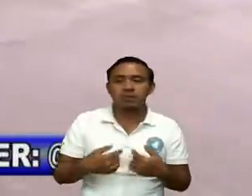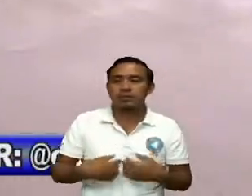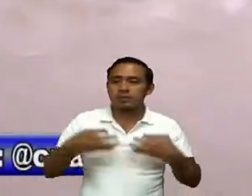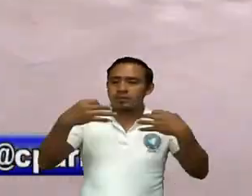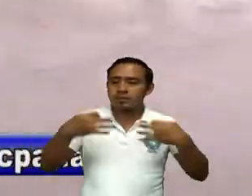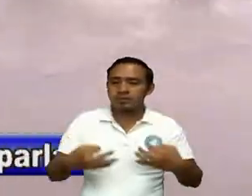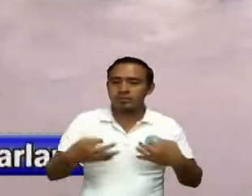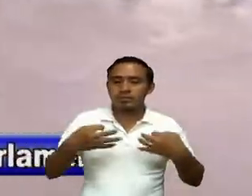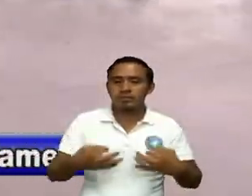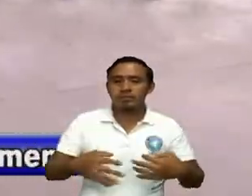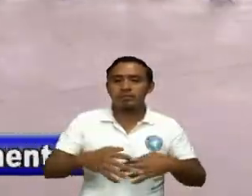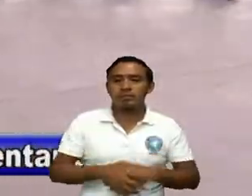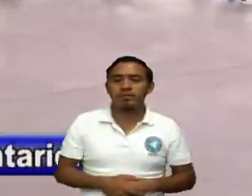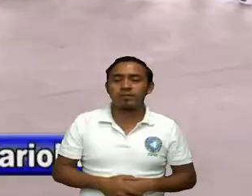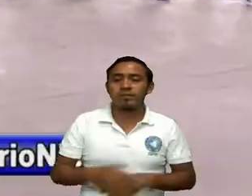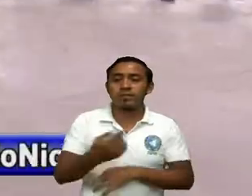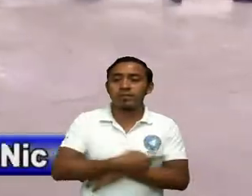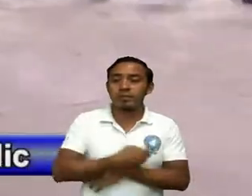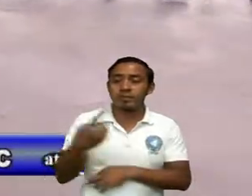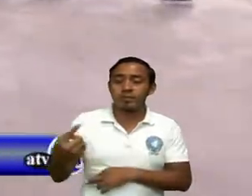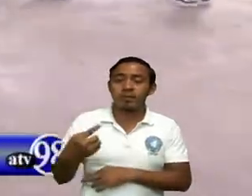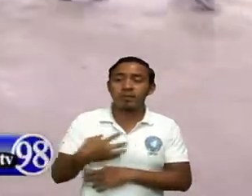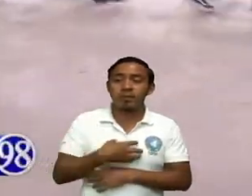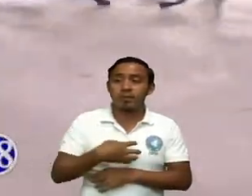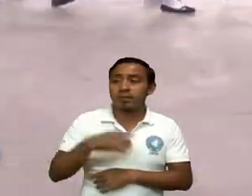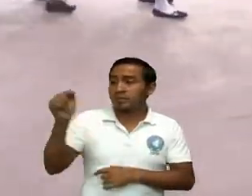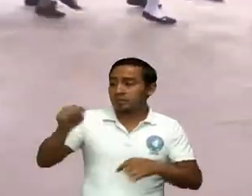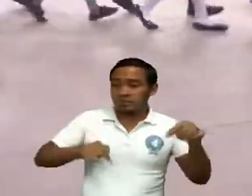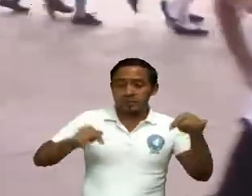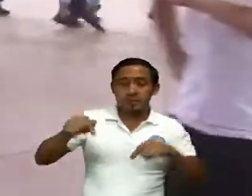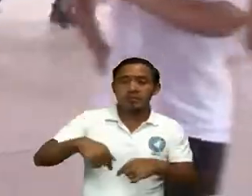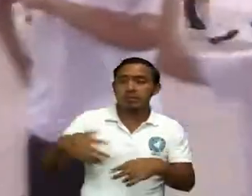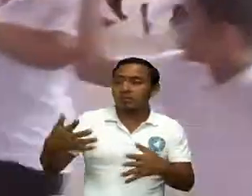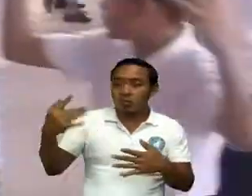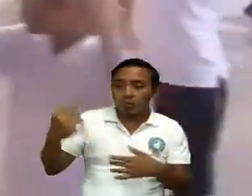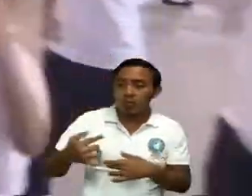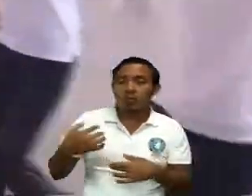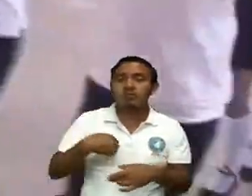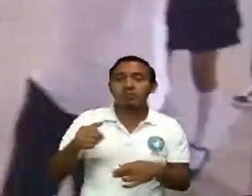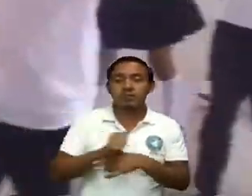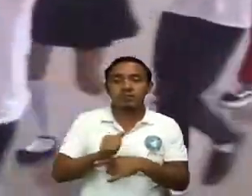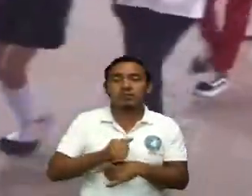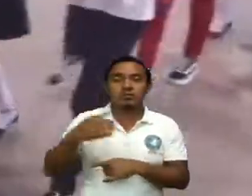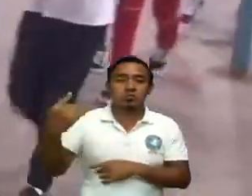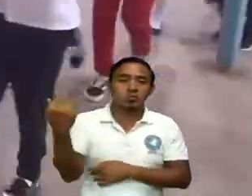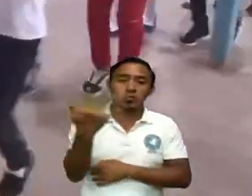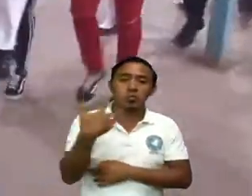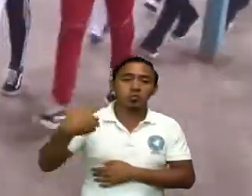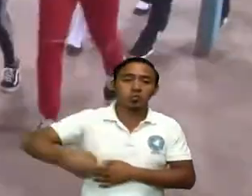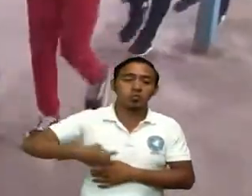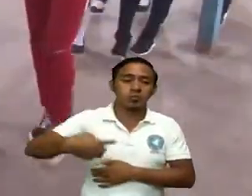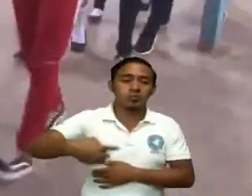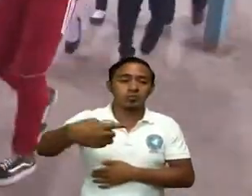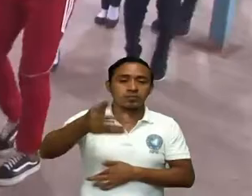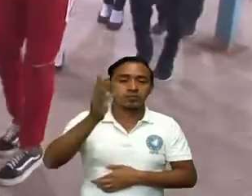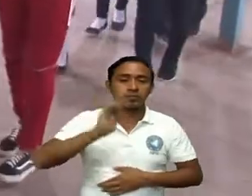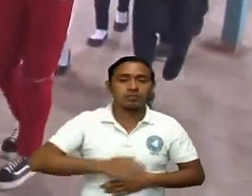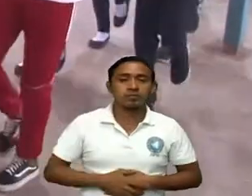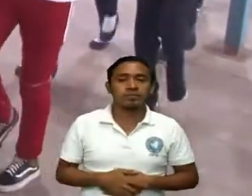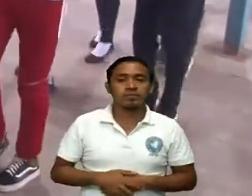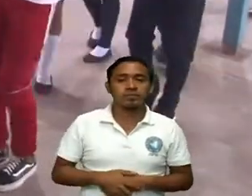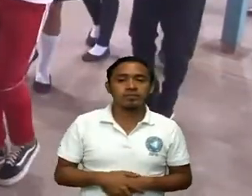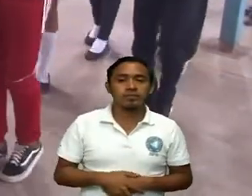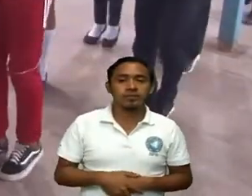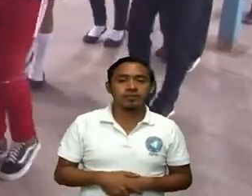disciplina, ellos los días que los instructores no vienen, ensayan conmigo, ensayamos todos los días.